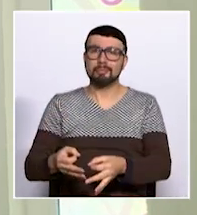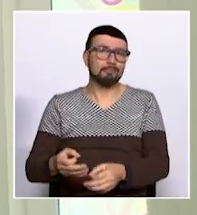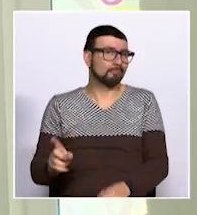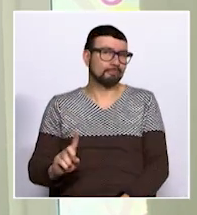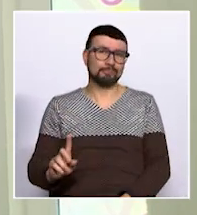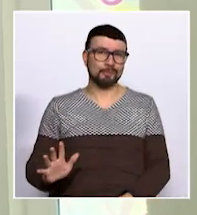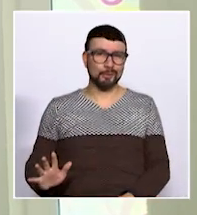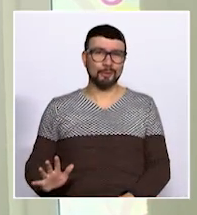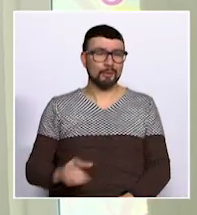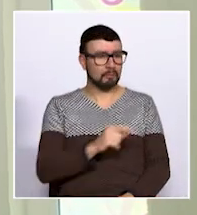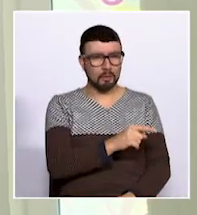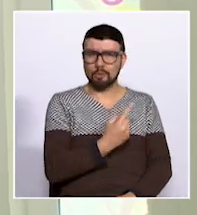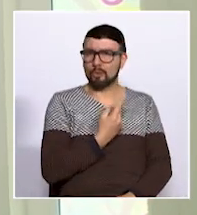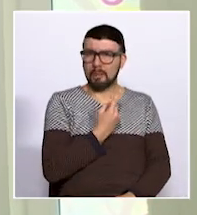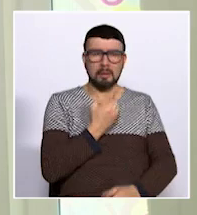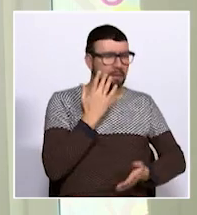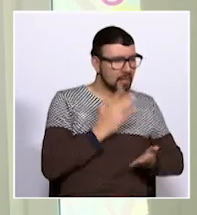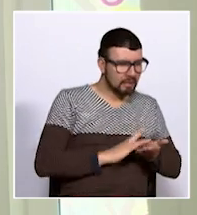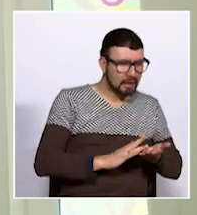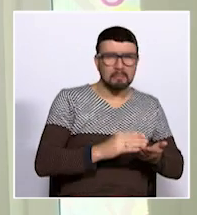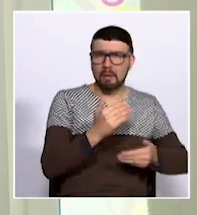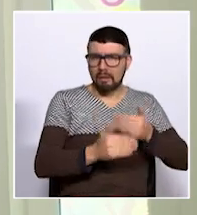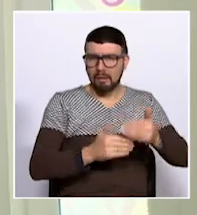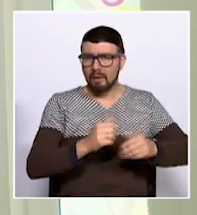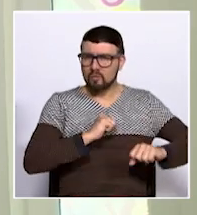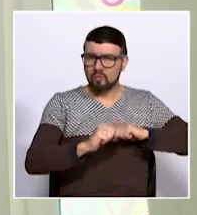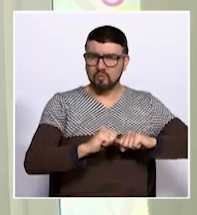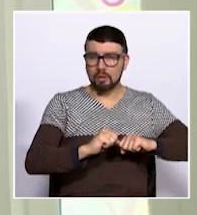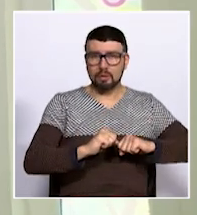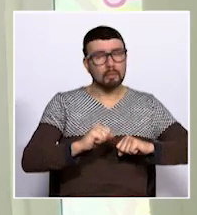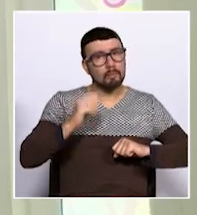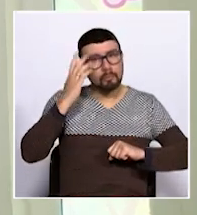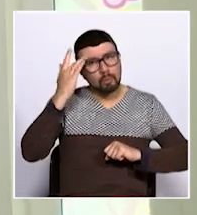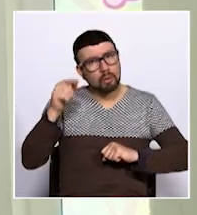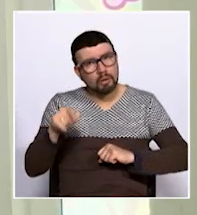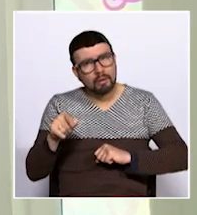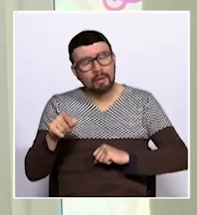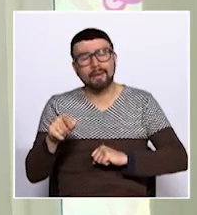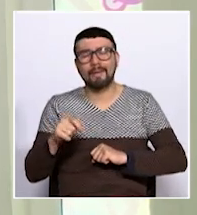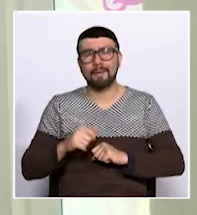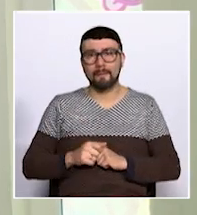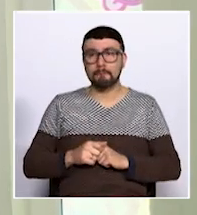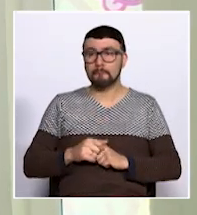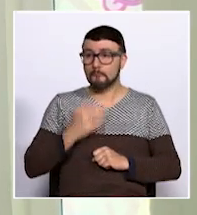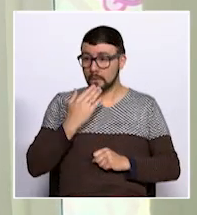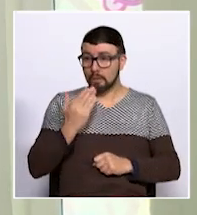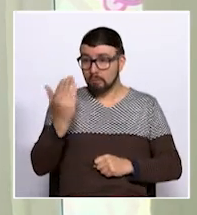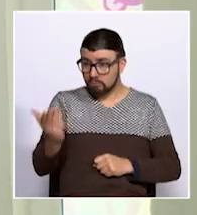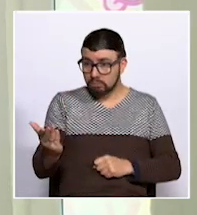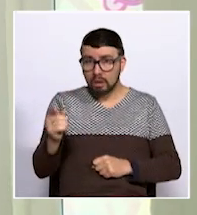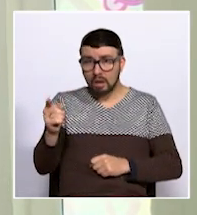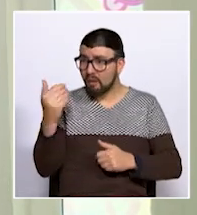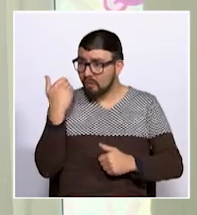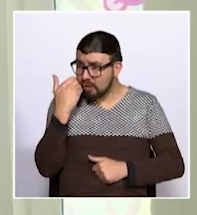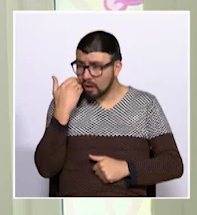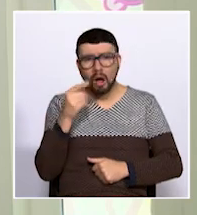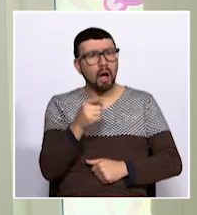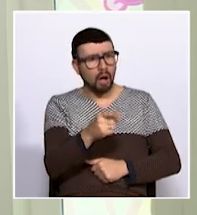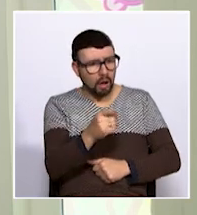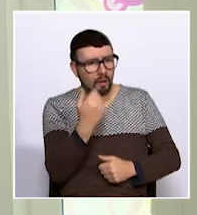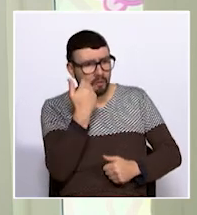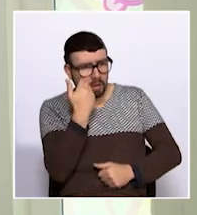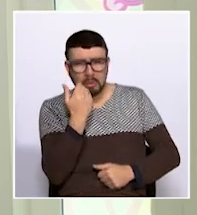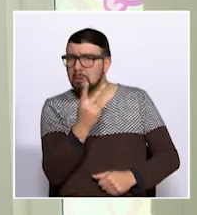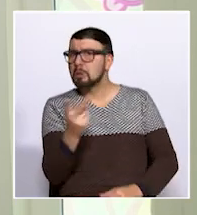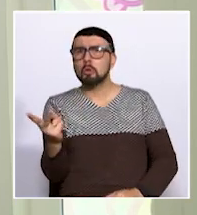enfermedad, porque hay que entender eso, que el ser humano, dos personas pueden tener el mismo diagnóstico, la